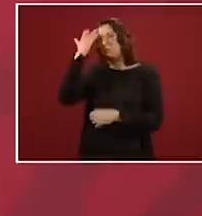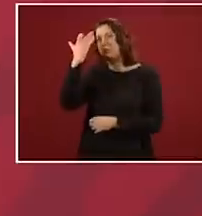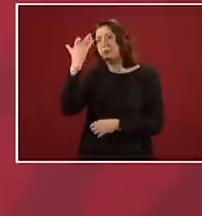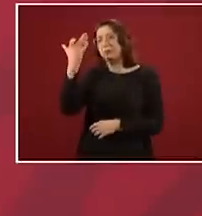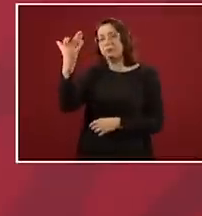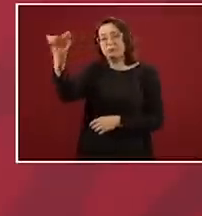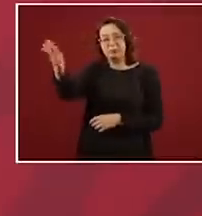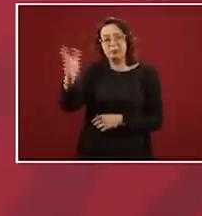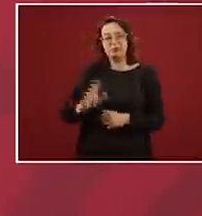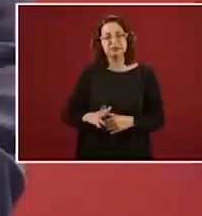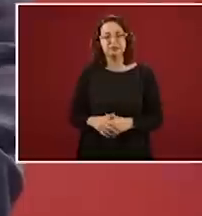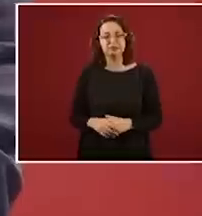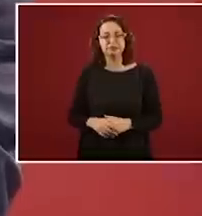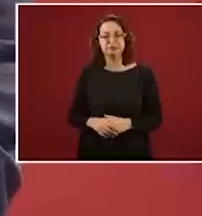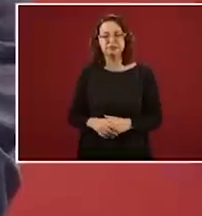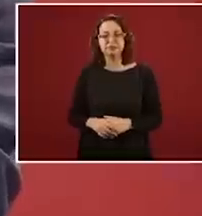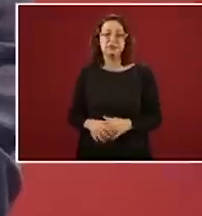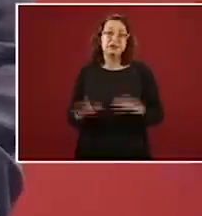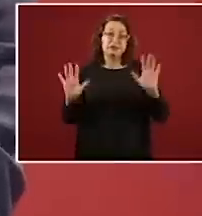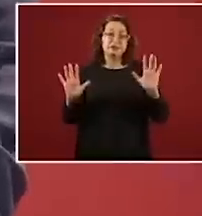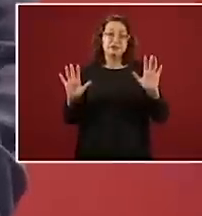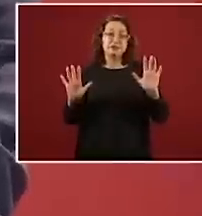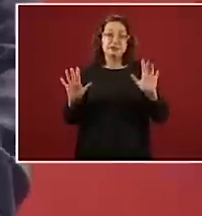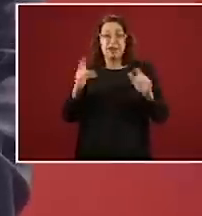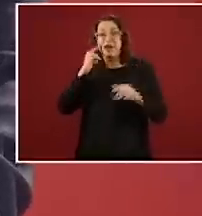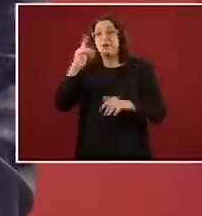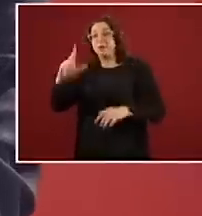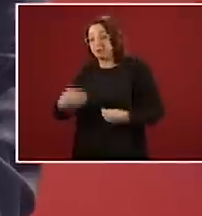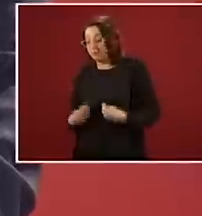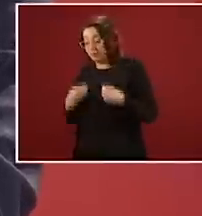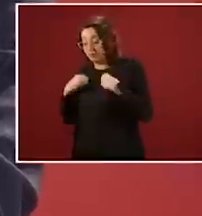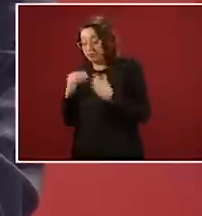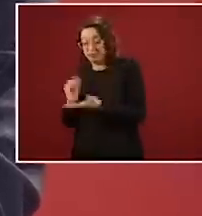luego, si tengo vida, o sea, porque